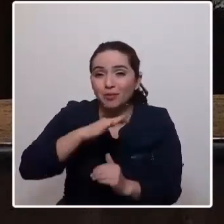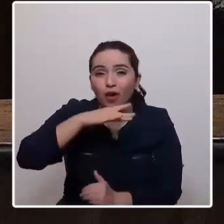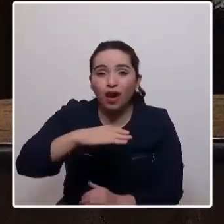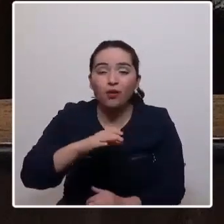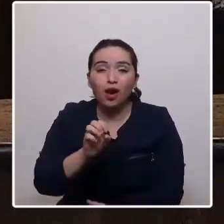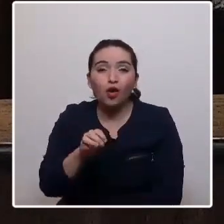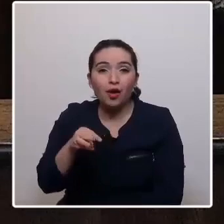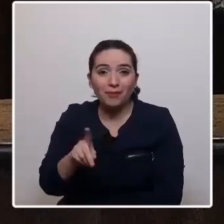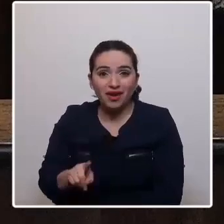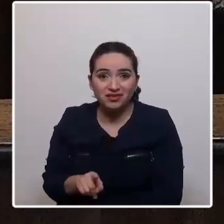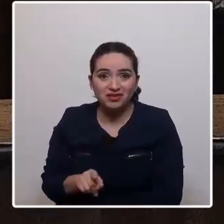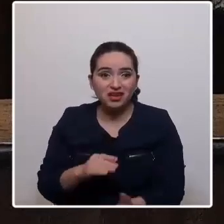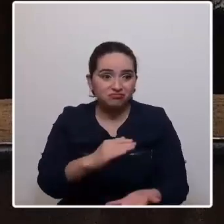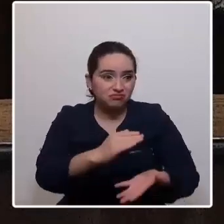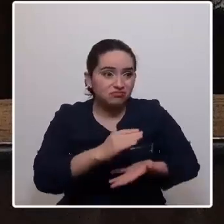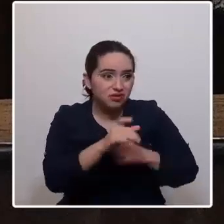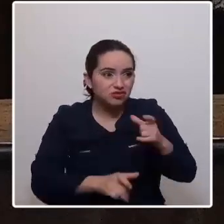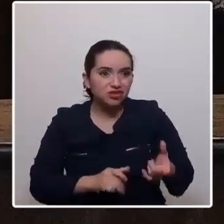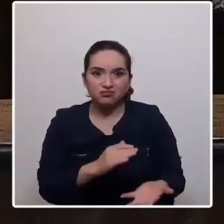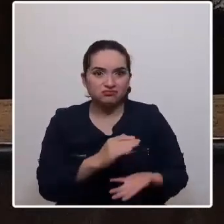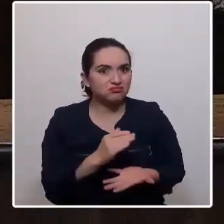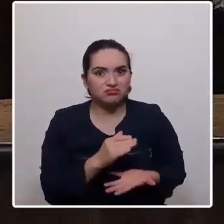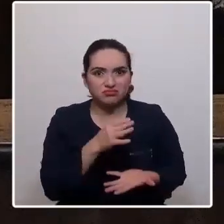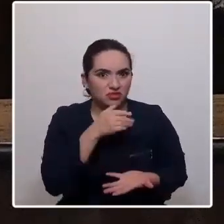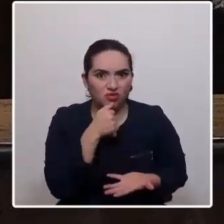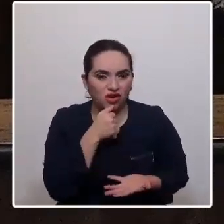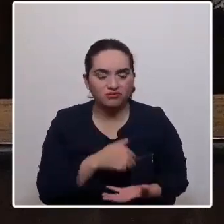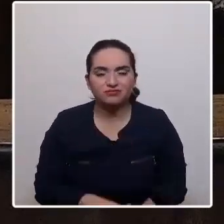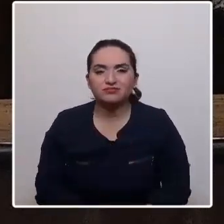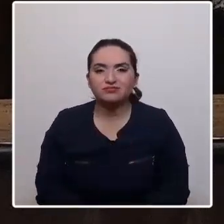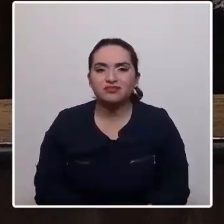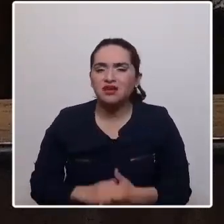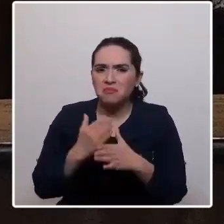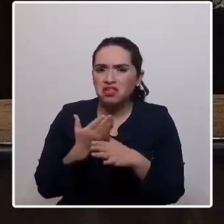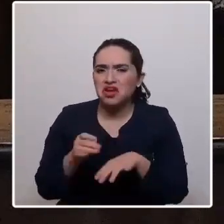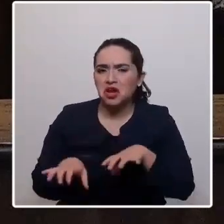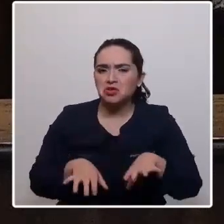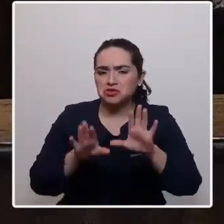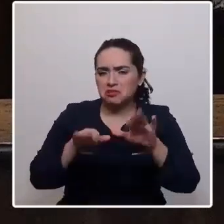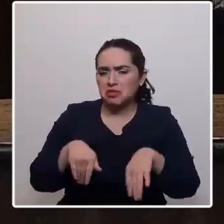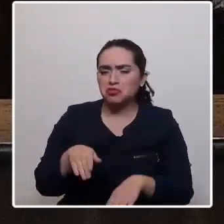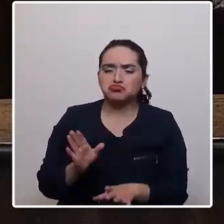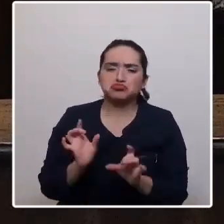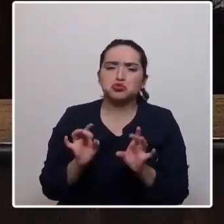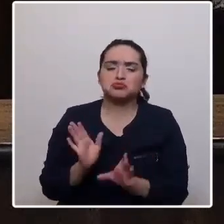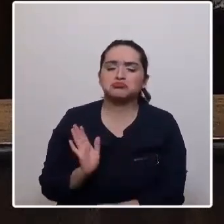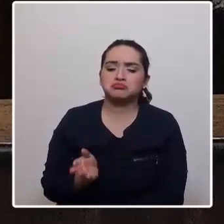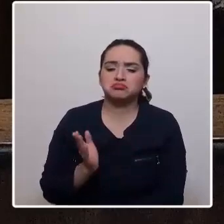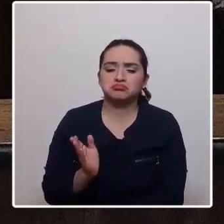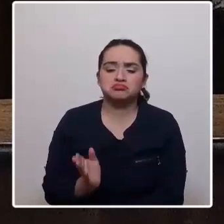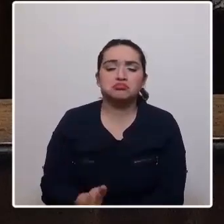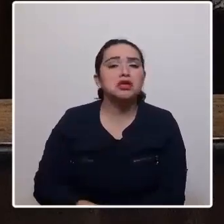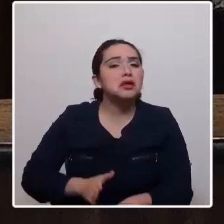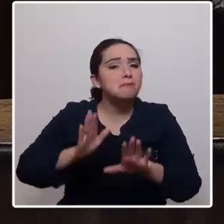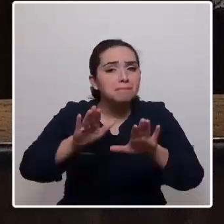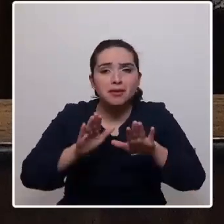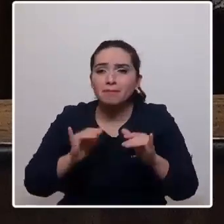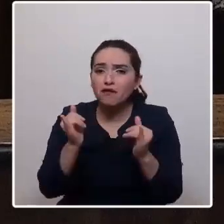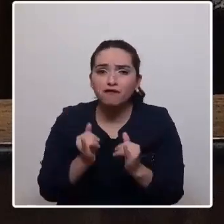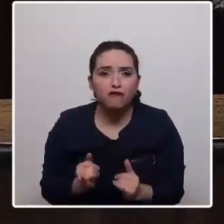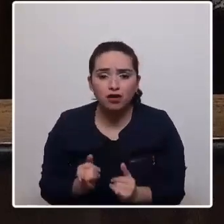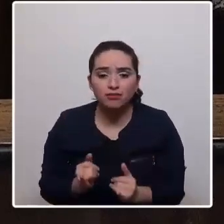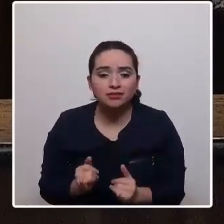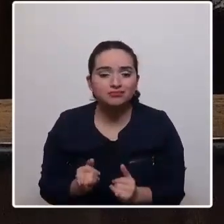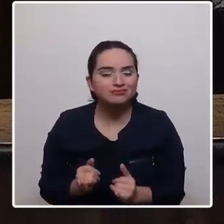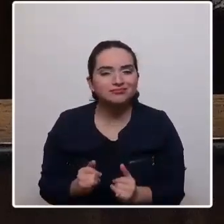espanto indicaciones que lo que buscan es mantener las cosas como están y seguir haciendo las cosas de la misma forma no nos va a